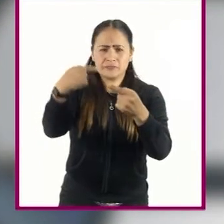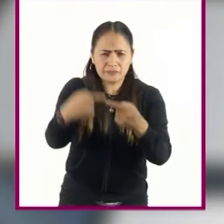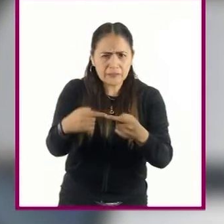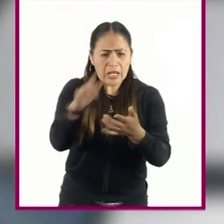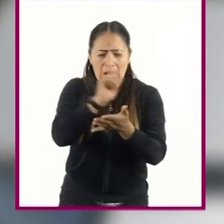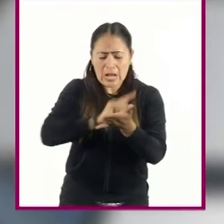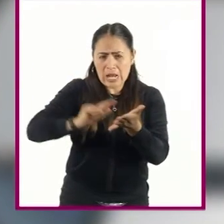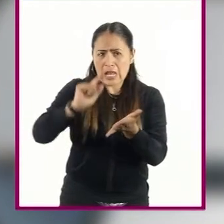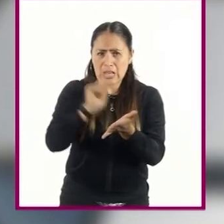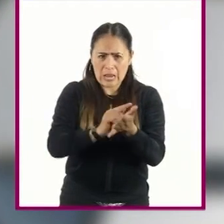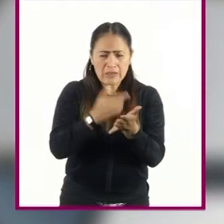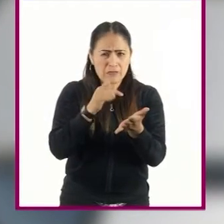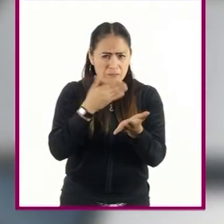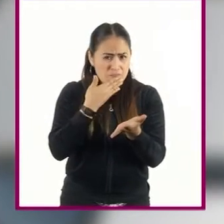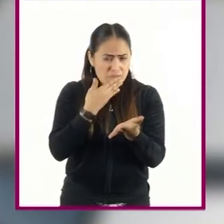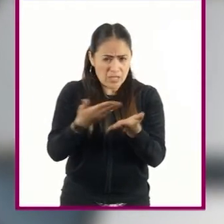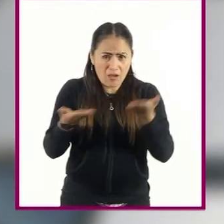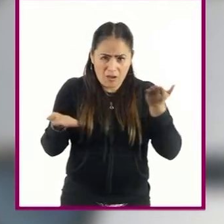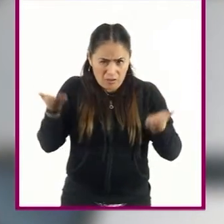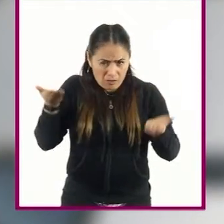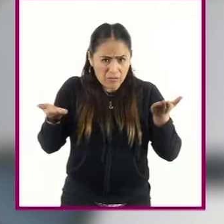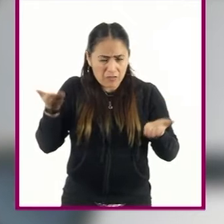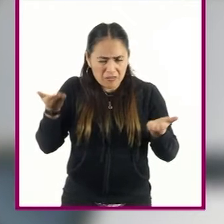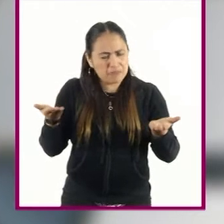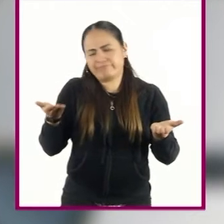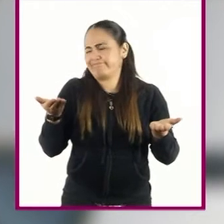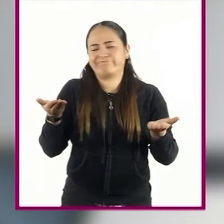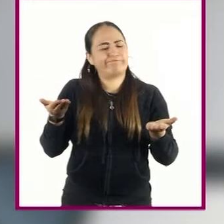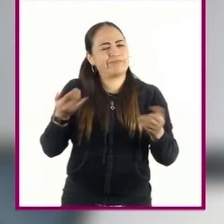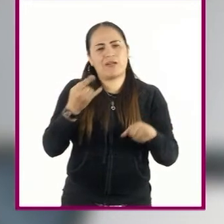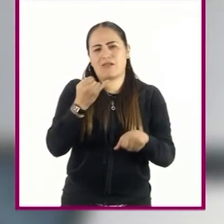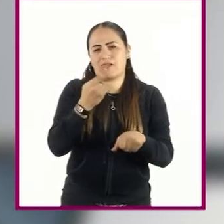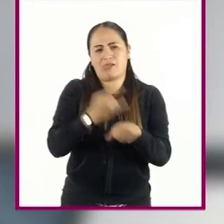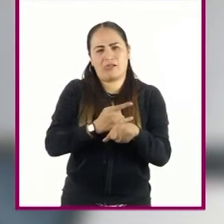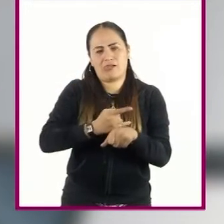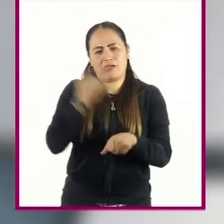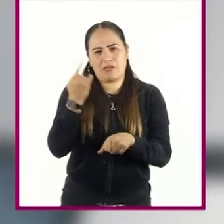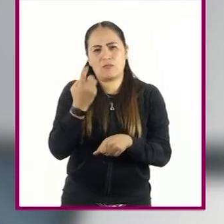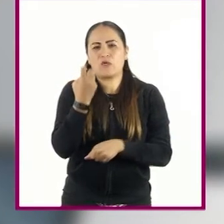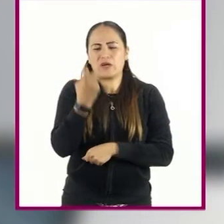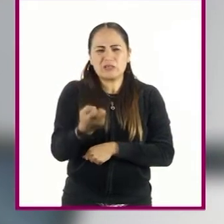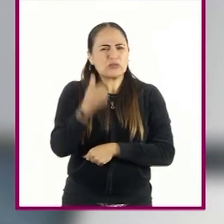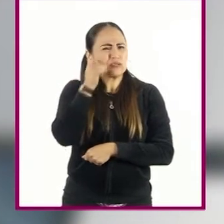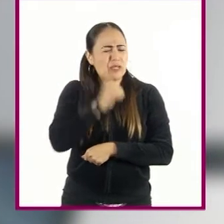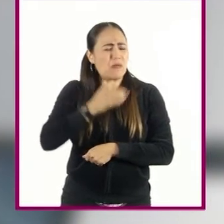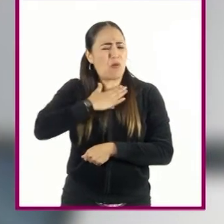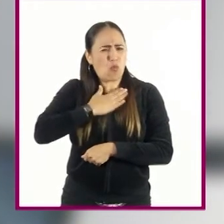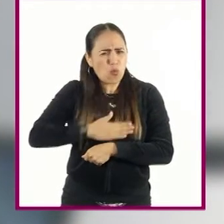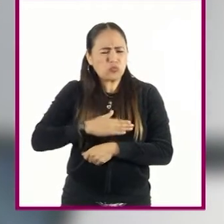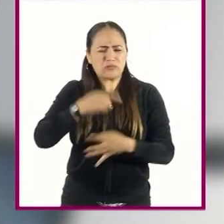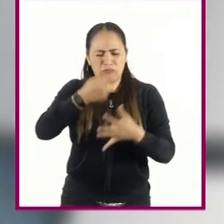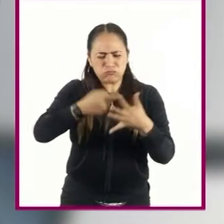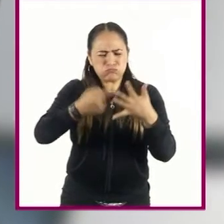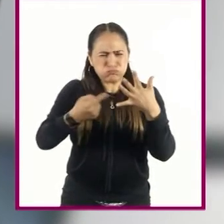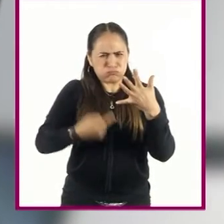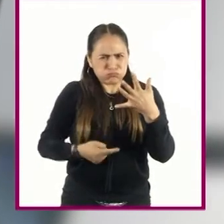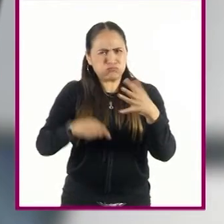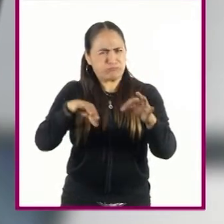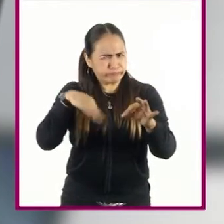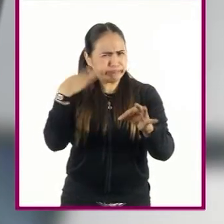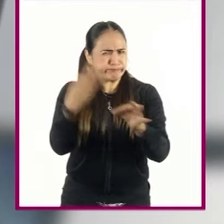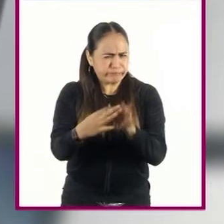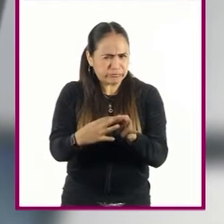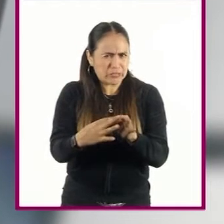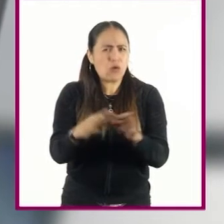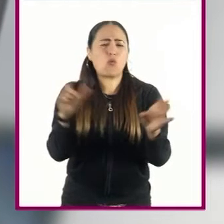no fueron del todo equitativas. Por ello, la búsqueda constante de la justicia se pudo materializar al momento